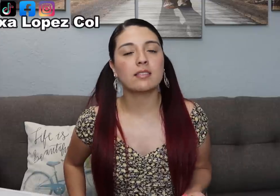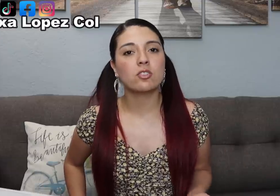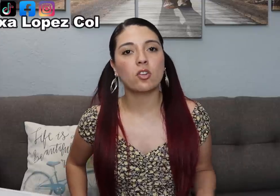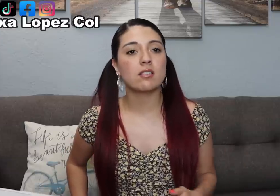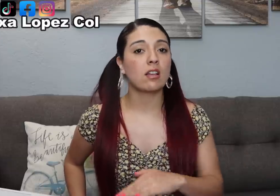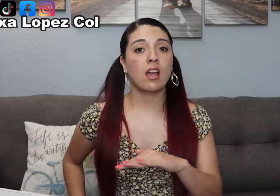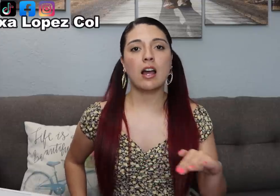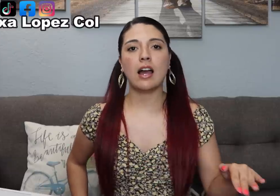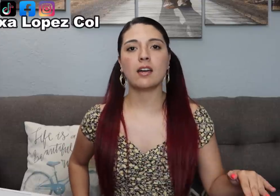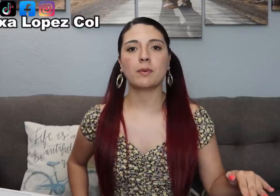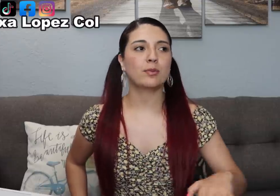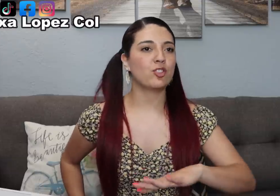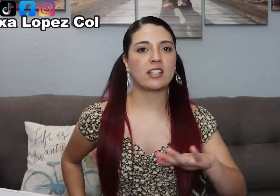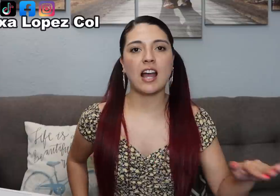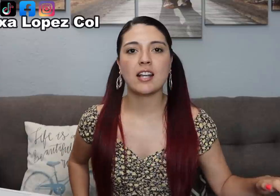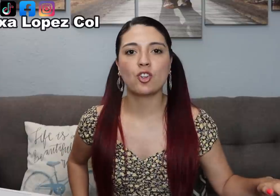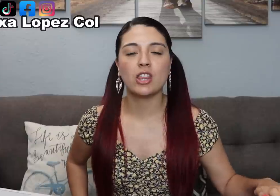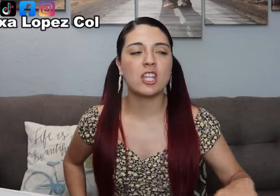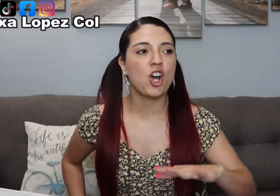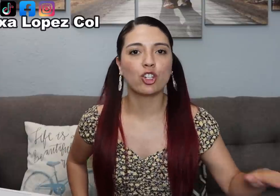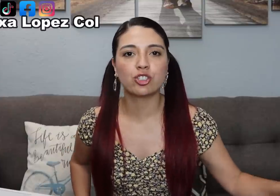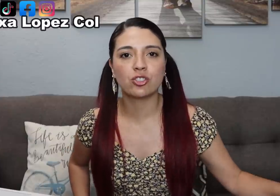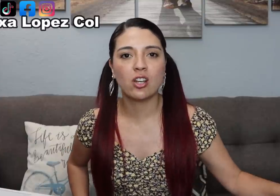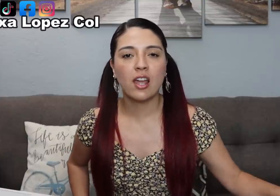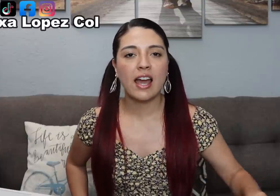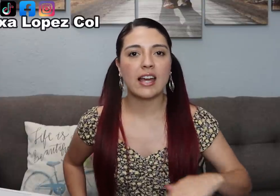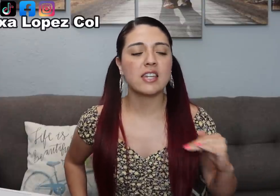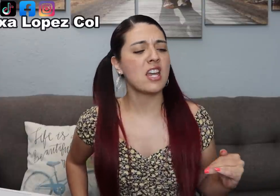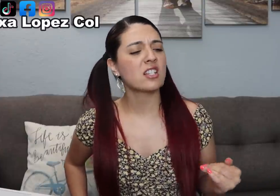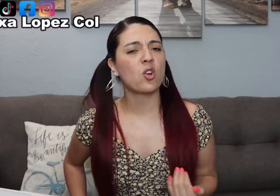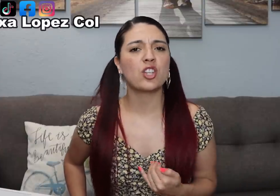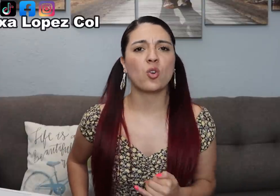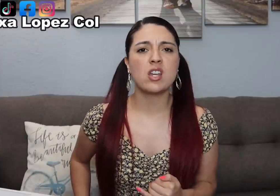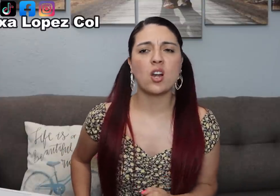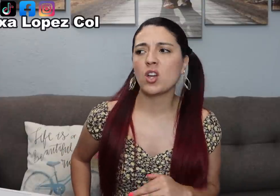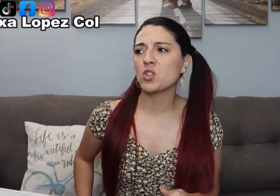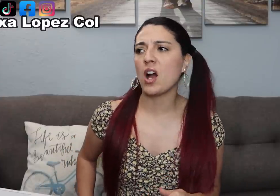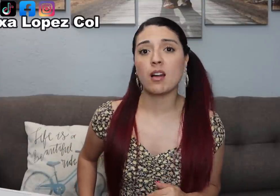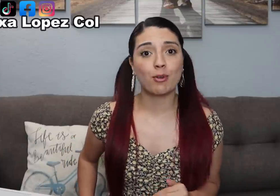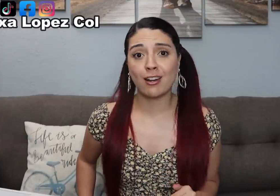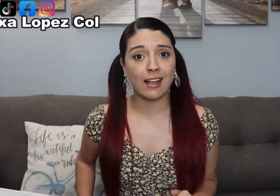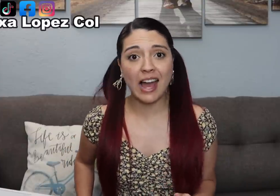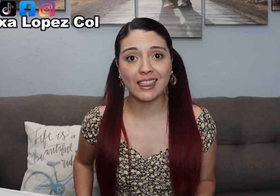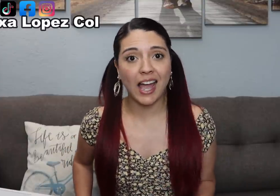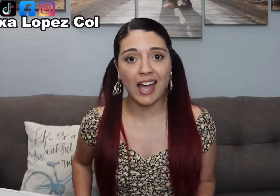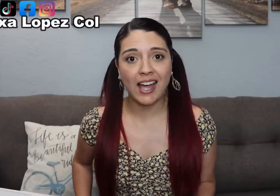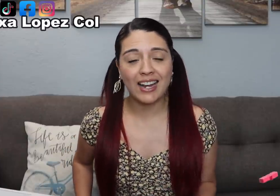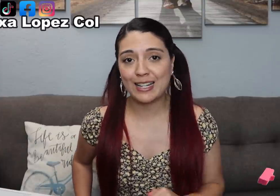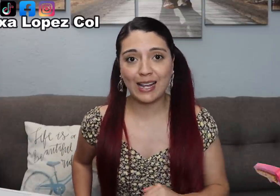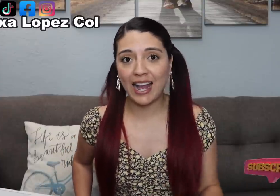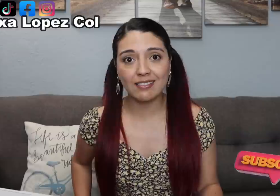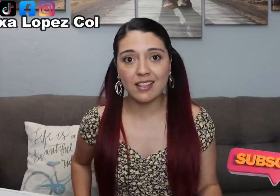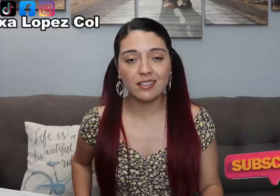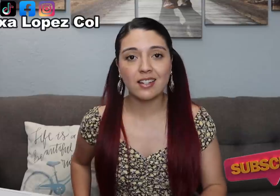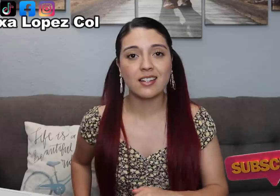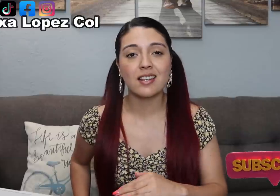de tomar decisiones, ¡ah, pucha, ya, soy Dios! Aquí es lo que yo diga, lo que yo haga, porque les encanta.